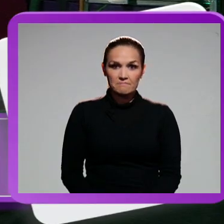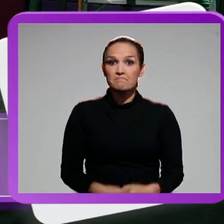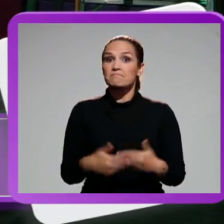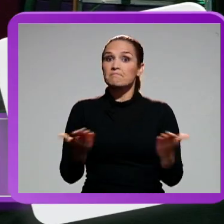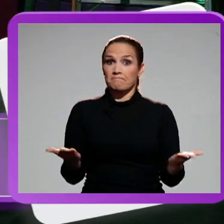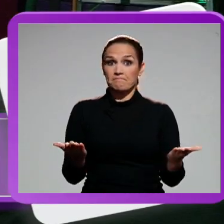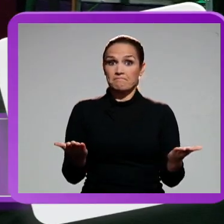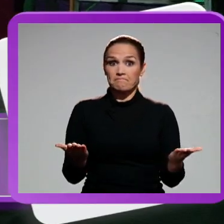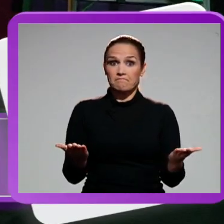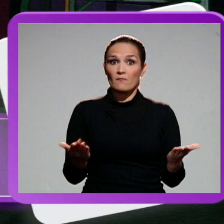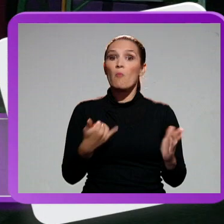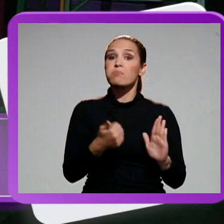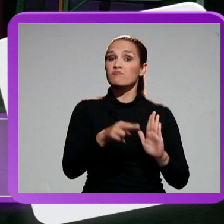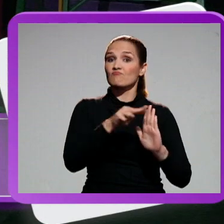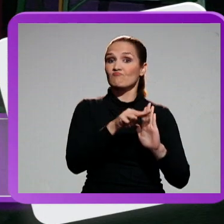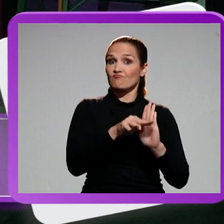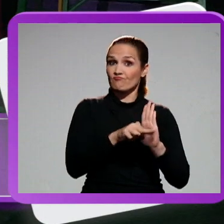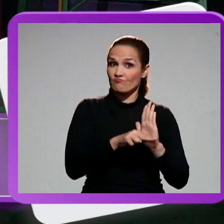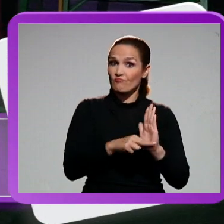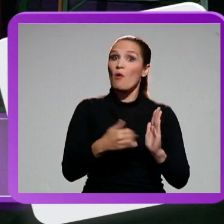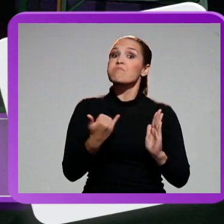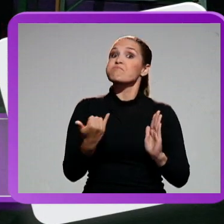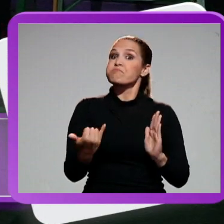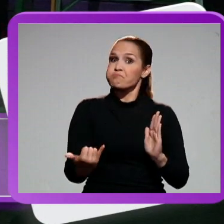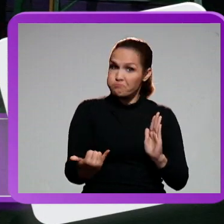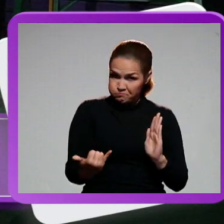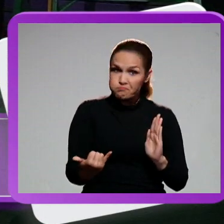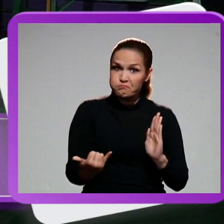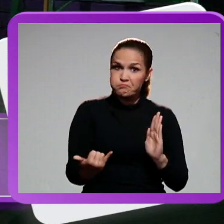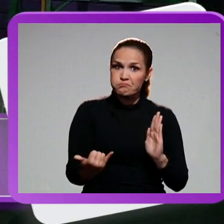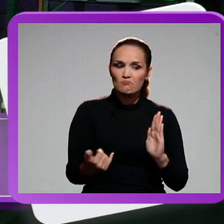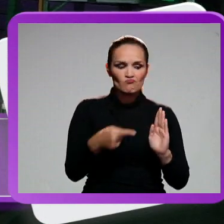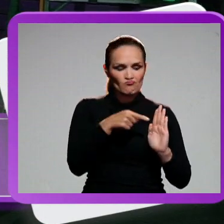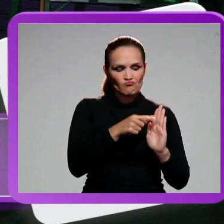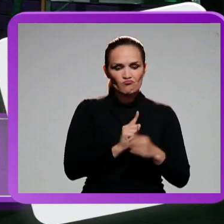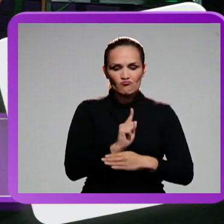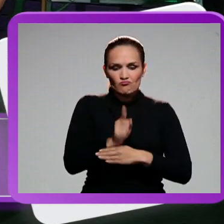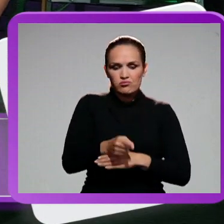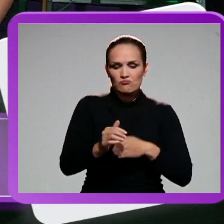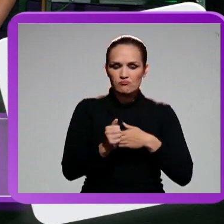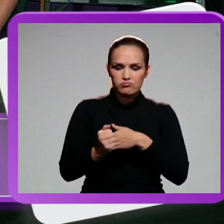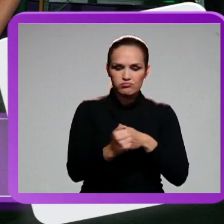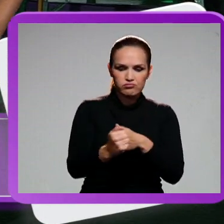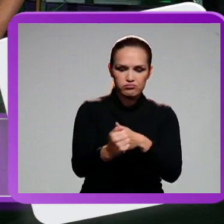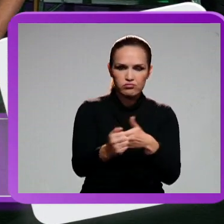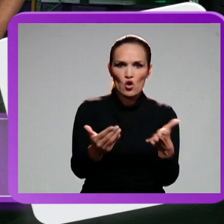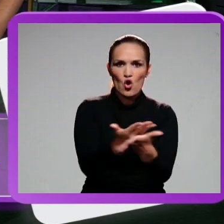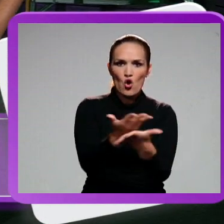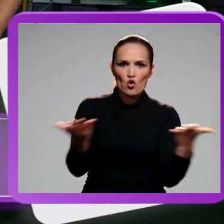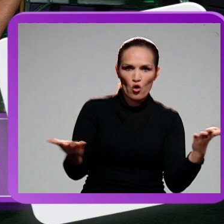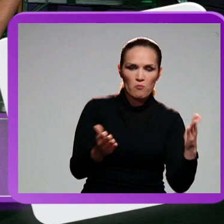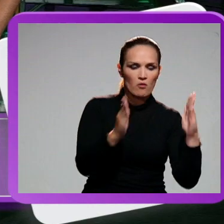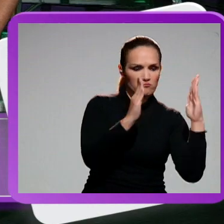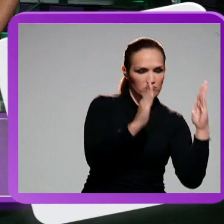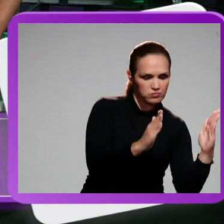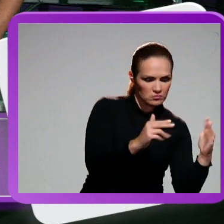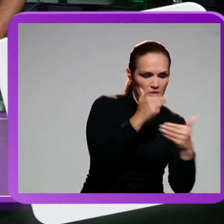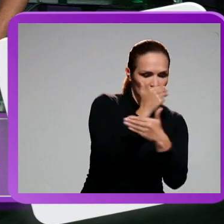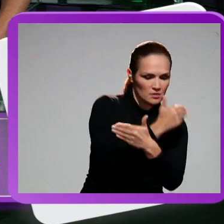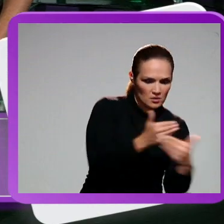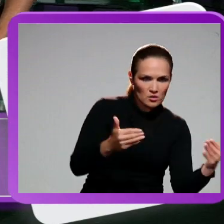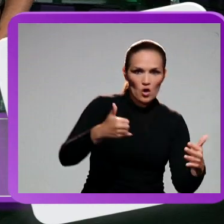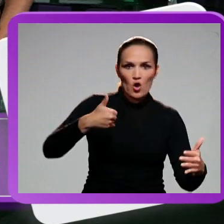Entonces sí hay unos parámetros. Ya hay una regulación, ya pudimos ver que hay diferentes franjas, infantil,